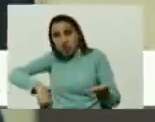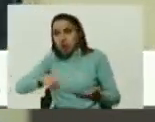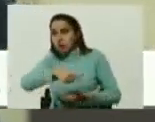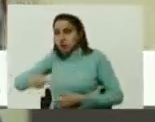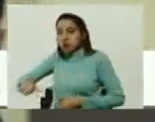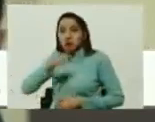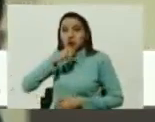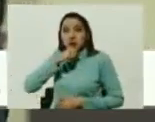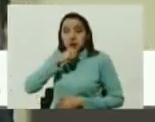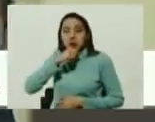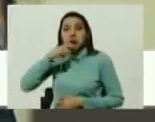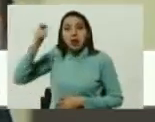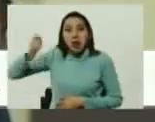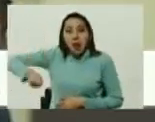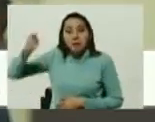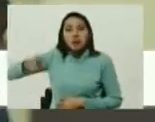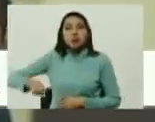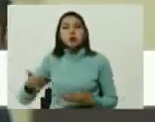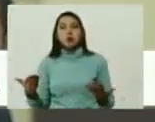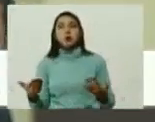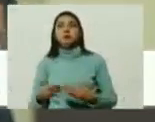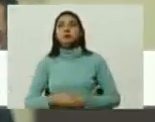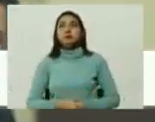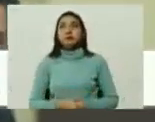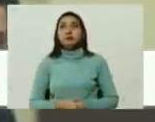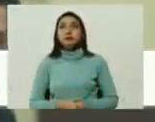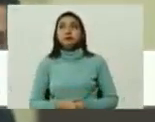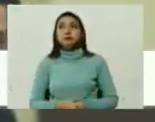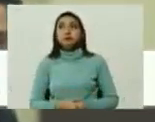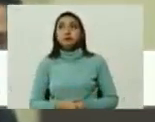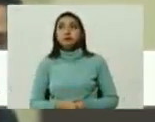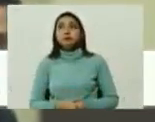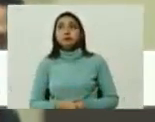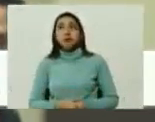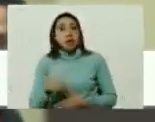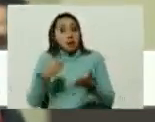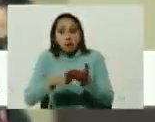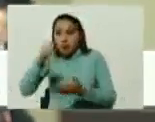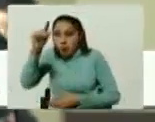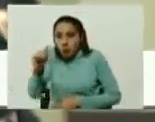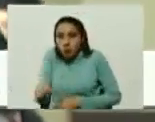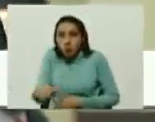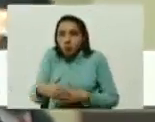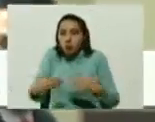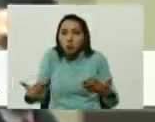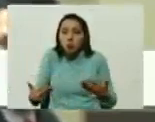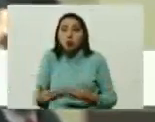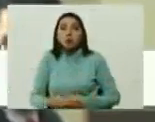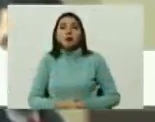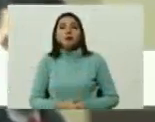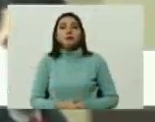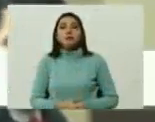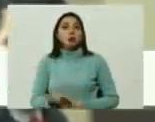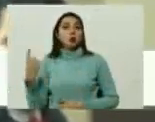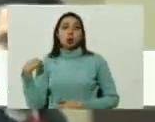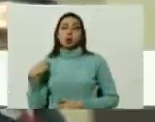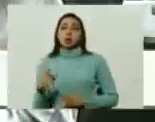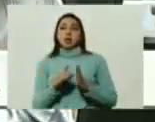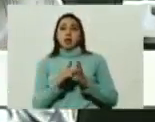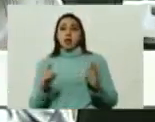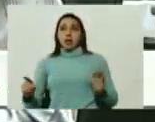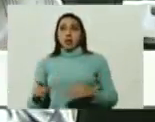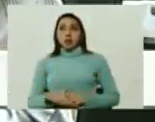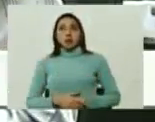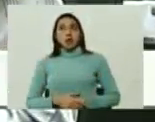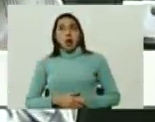de las pensiones del seguro social que lo que recibirán las miserables pensiones porque ni siquiera tenían derecho a la bonificación